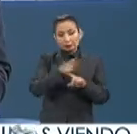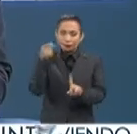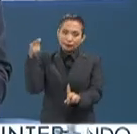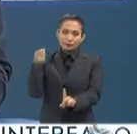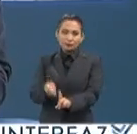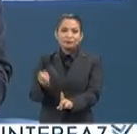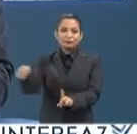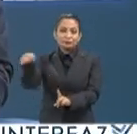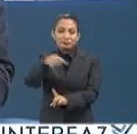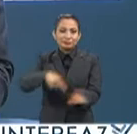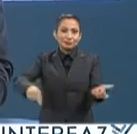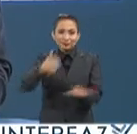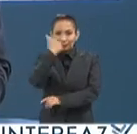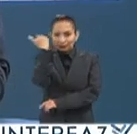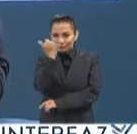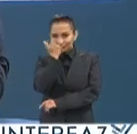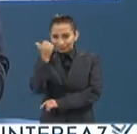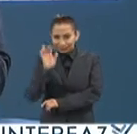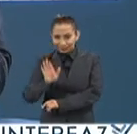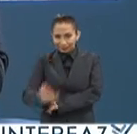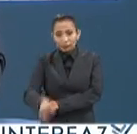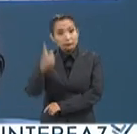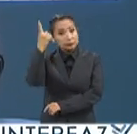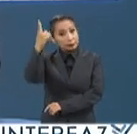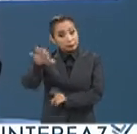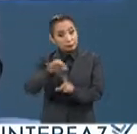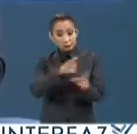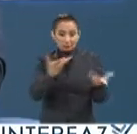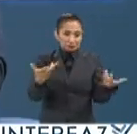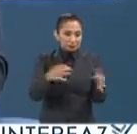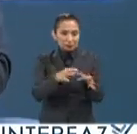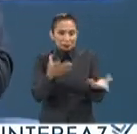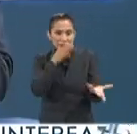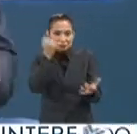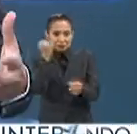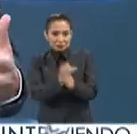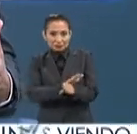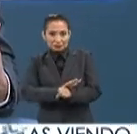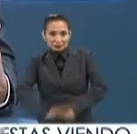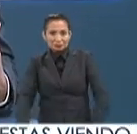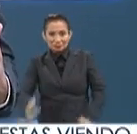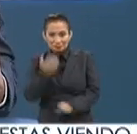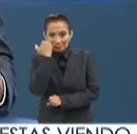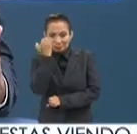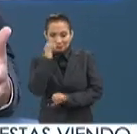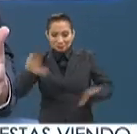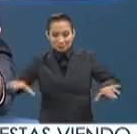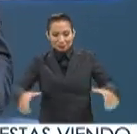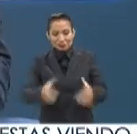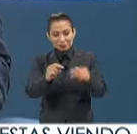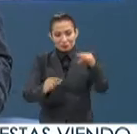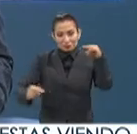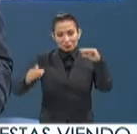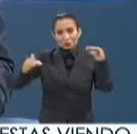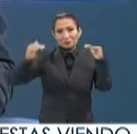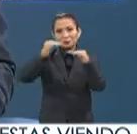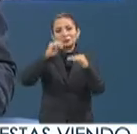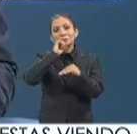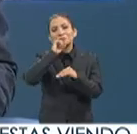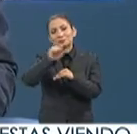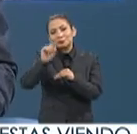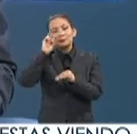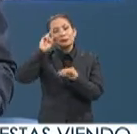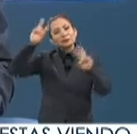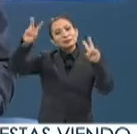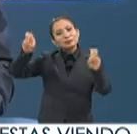por supuesto que son los alumnos. Una cosa sin la otra, pues no podría hacer una escuela de este nivel. Y por supuesto hay que